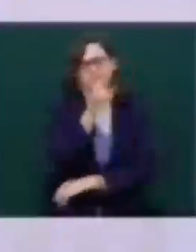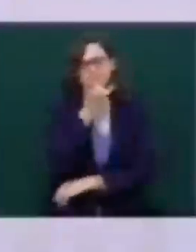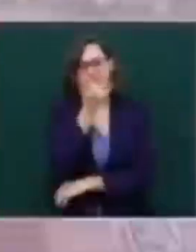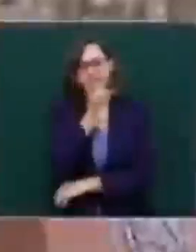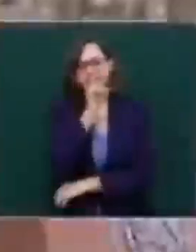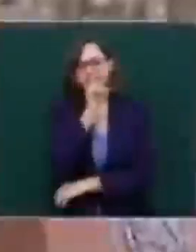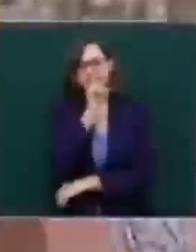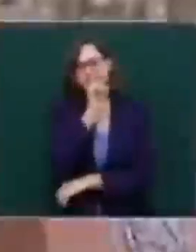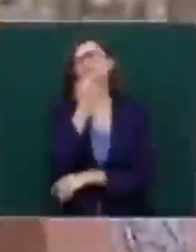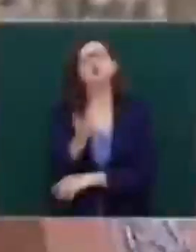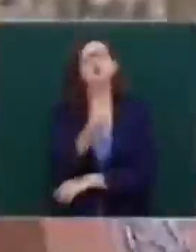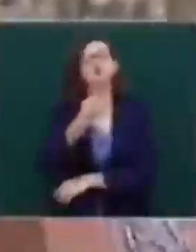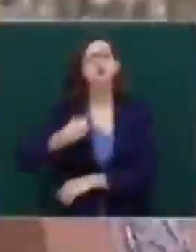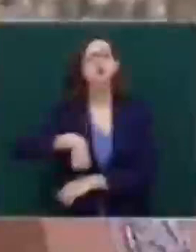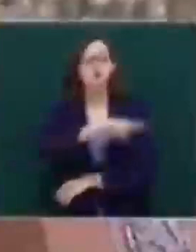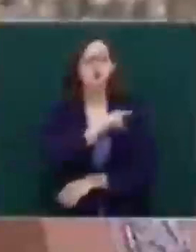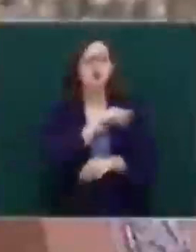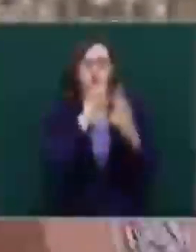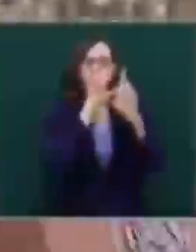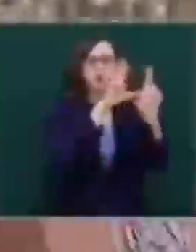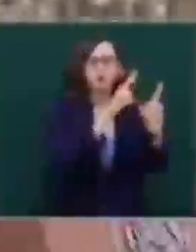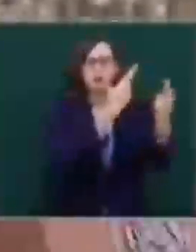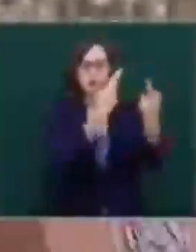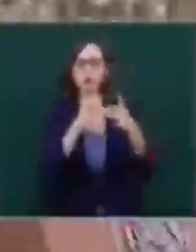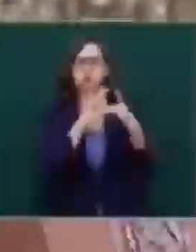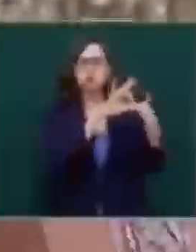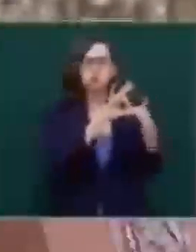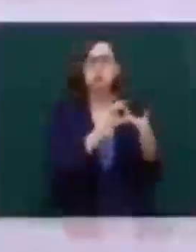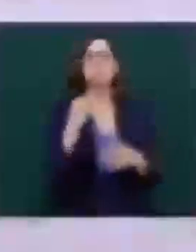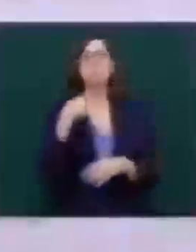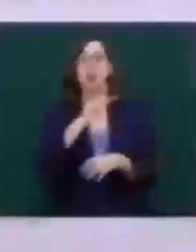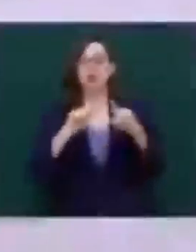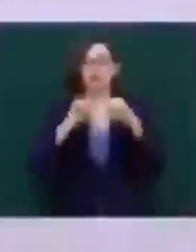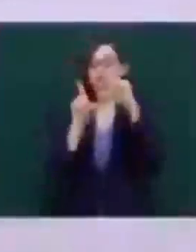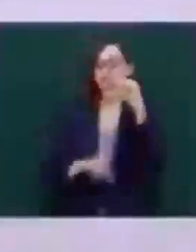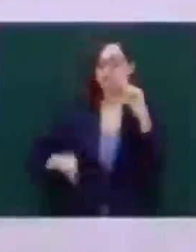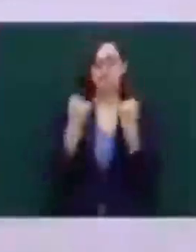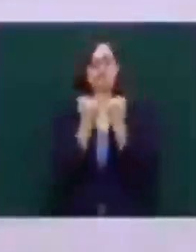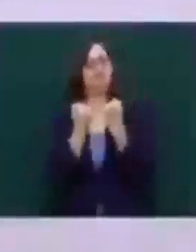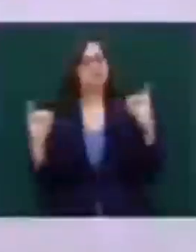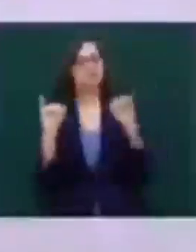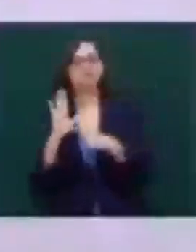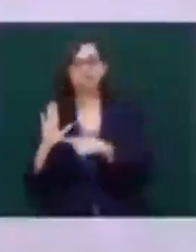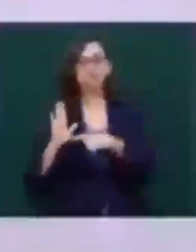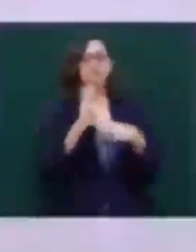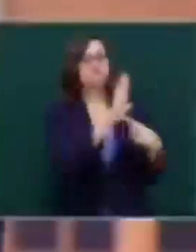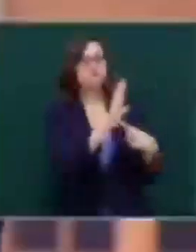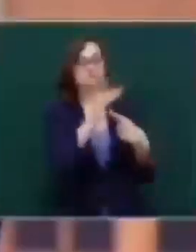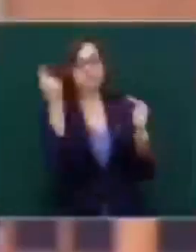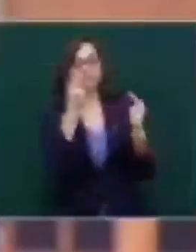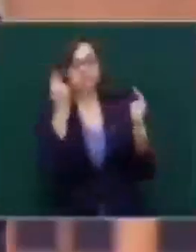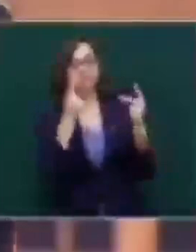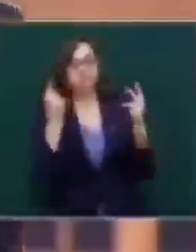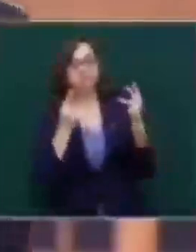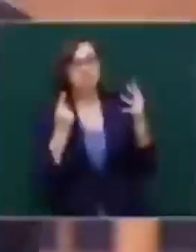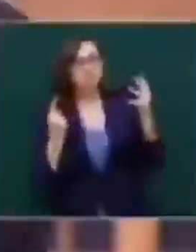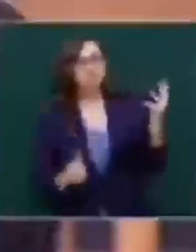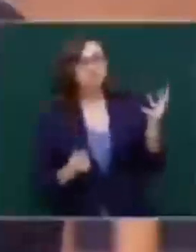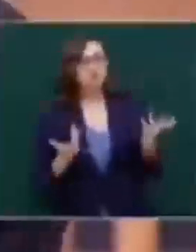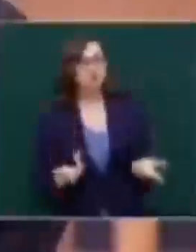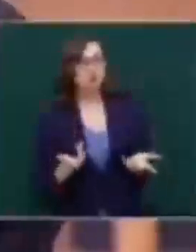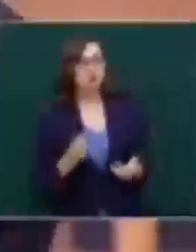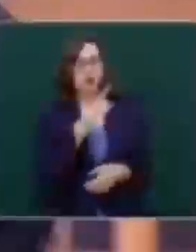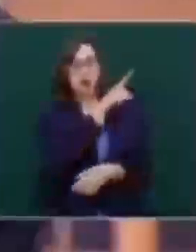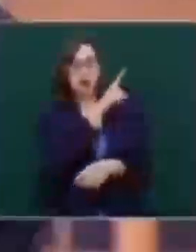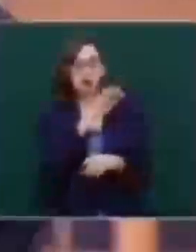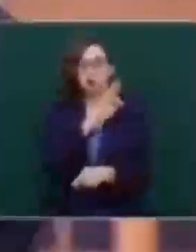valer nuestra soberanía y demostrar con argumentos, sin balandronadas, que no somos un